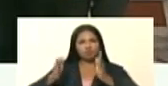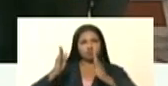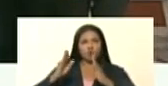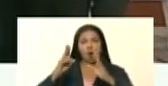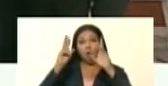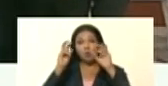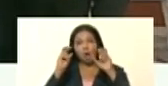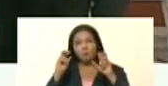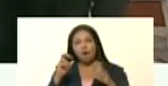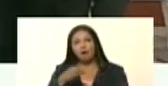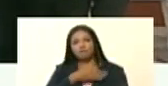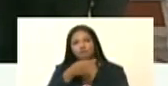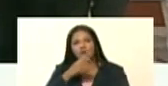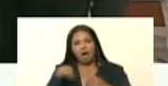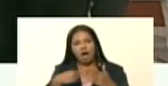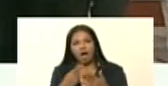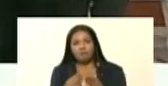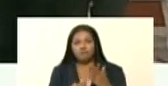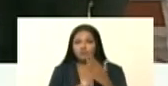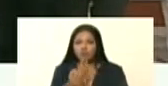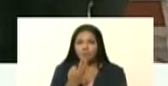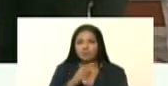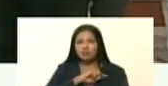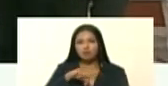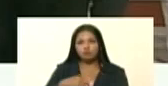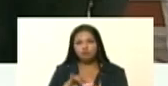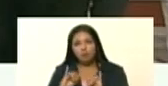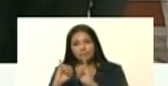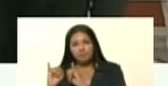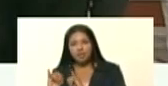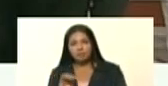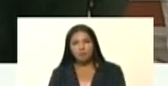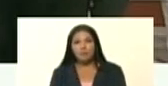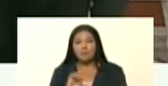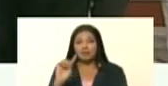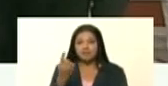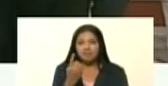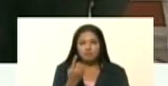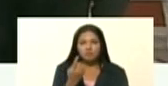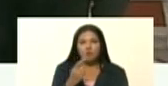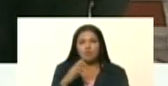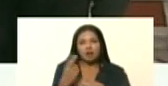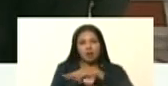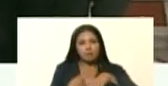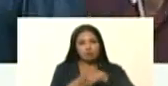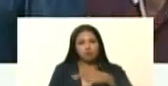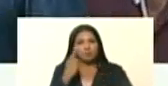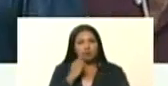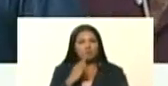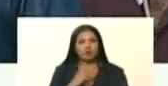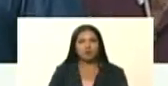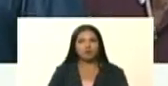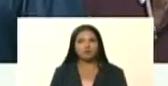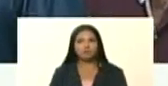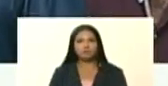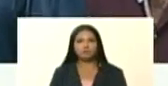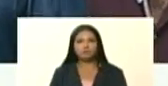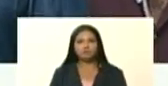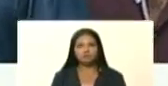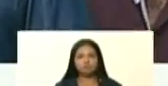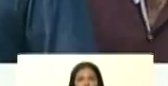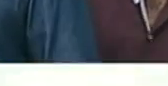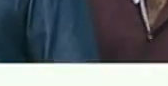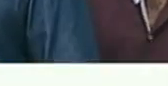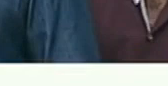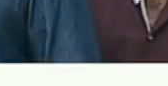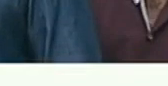nueva sociedad fundamentada en los principios de la Revolución Bolivariana. And it's for that same reason that